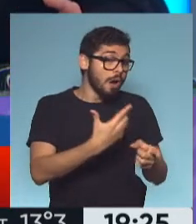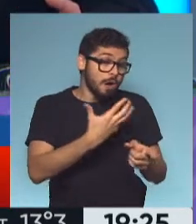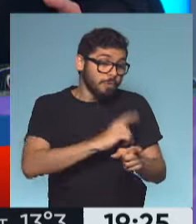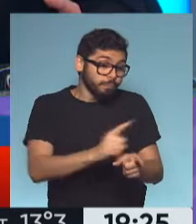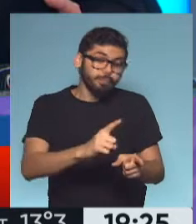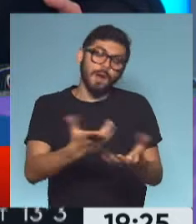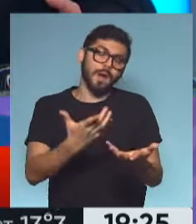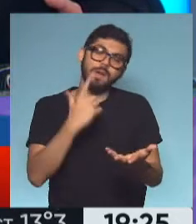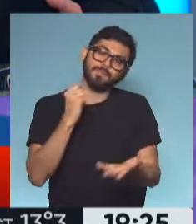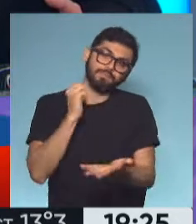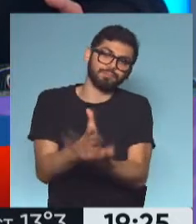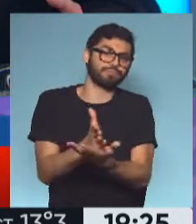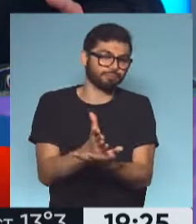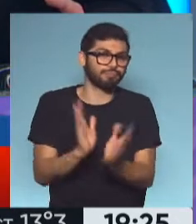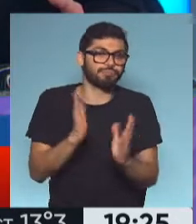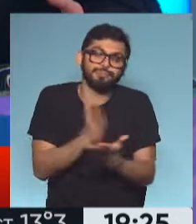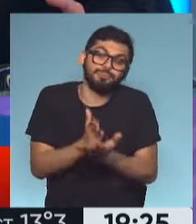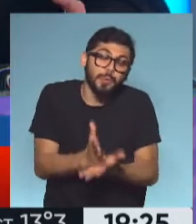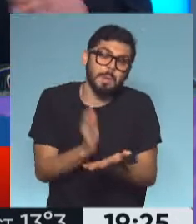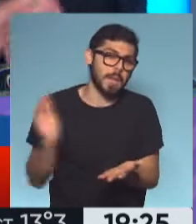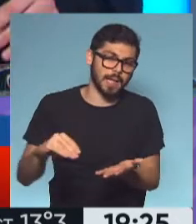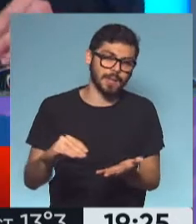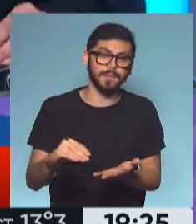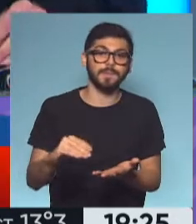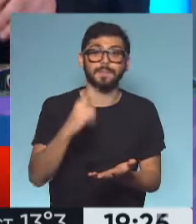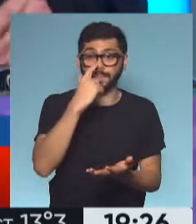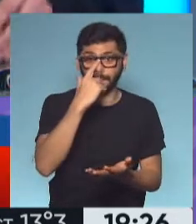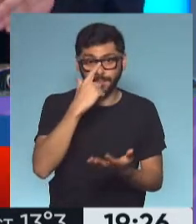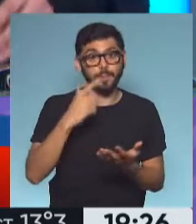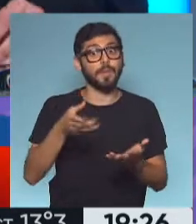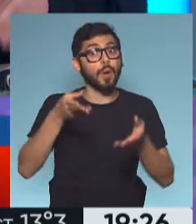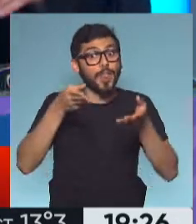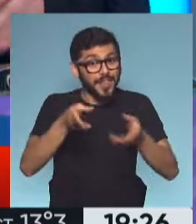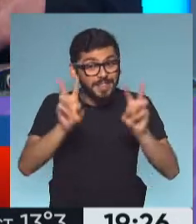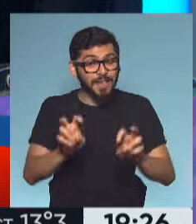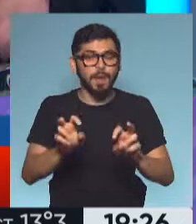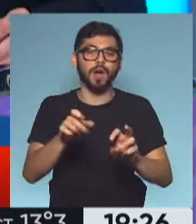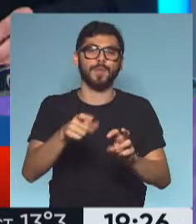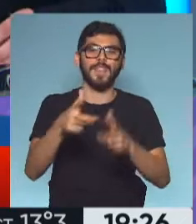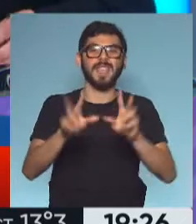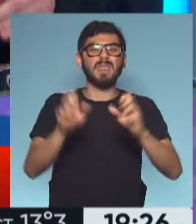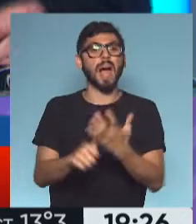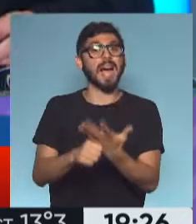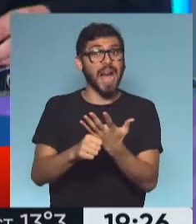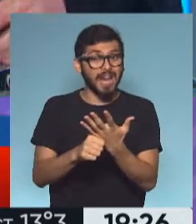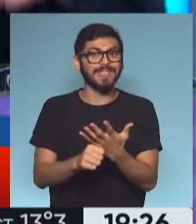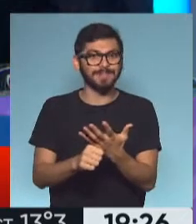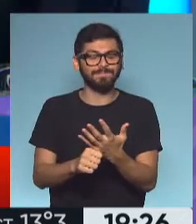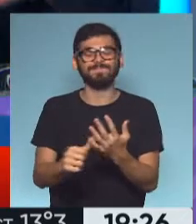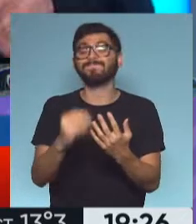sectores más importantes que ponen en funcionamiento a la economía. Y hablando de eso, justamente también hacía hincapié con el tema de la carne, Ari. La